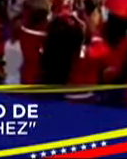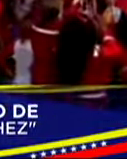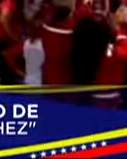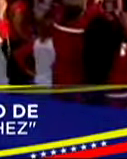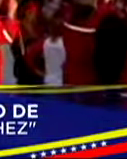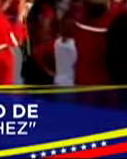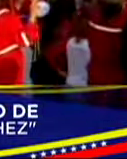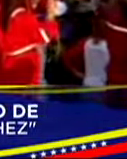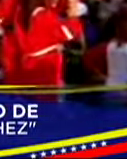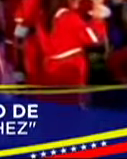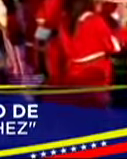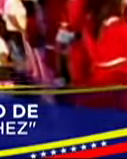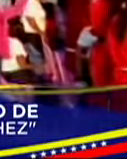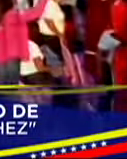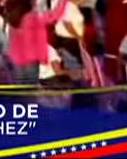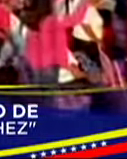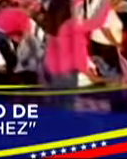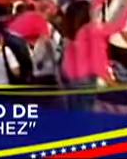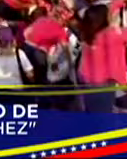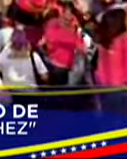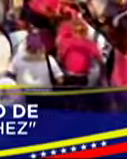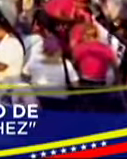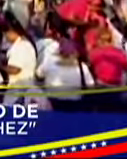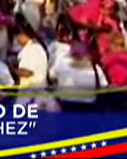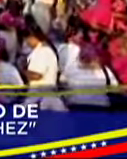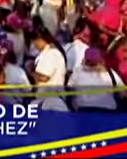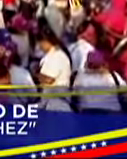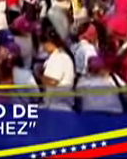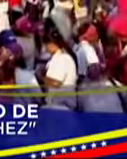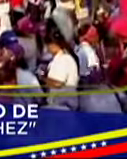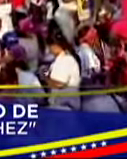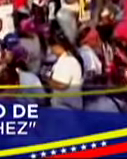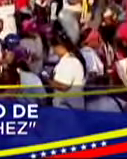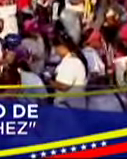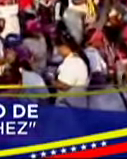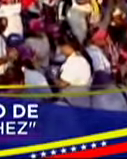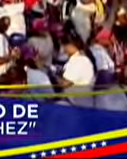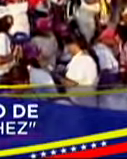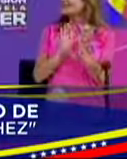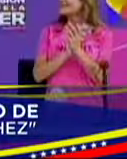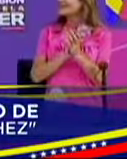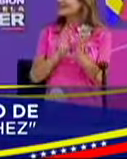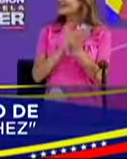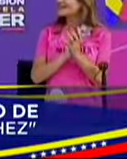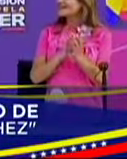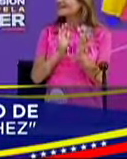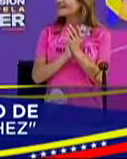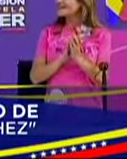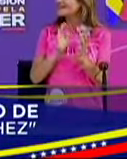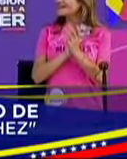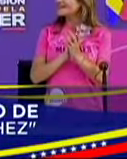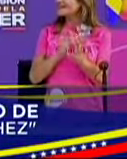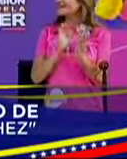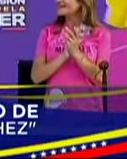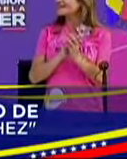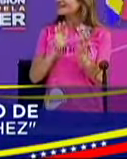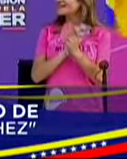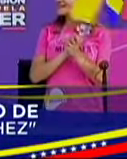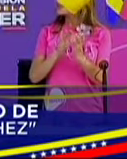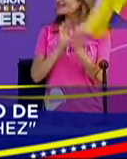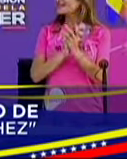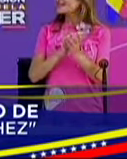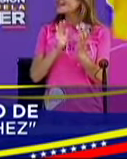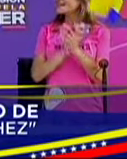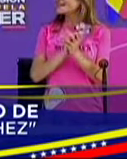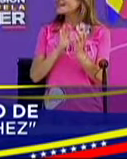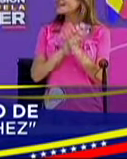dedicado a este grupo de mujeres a Cuba Disco. Y aquí esperamos ese abrazo para seguir juntando los pueblos, el corazón de la mujer venezolana,